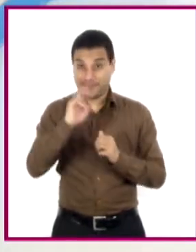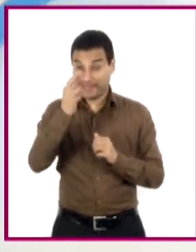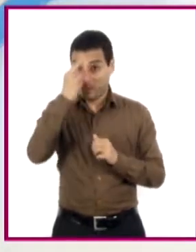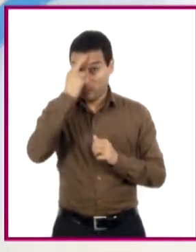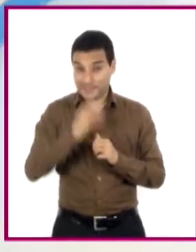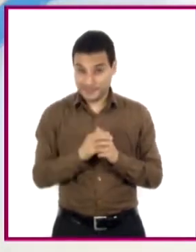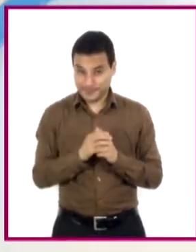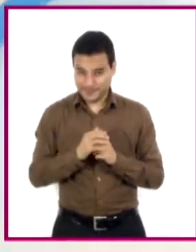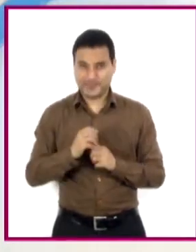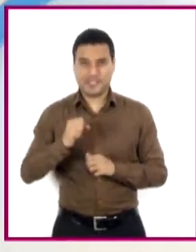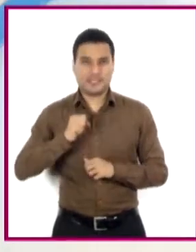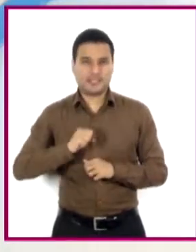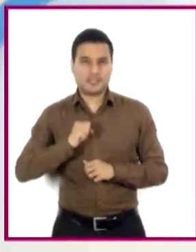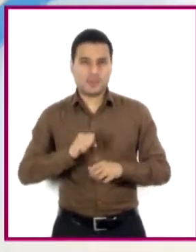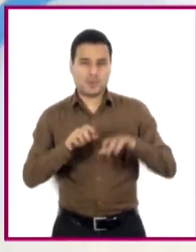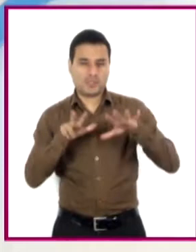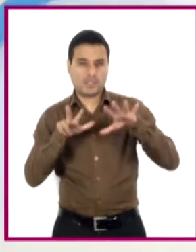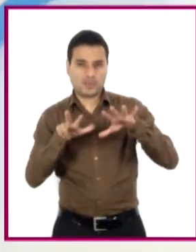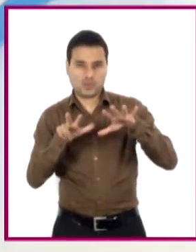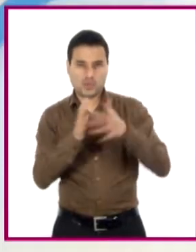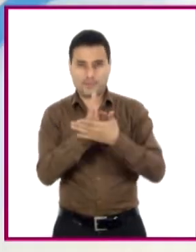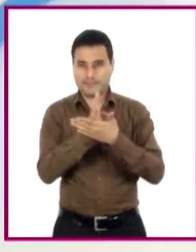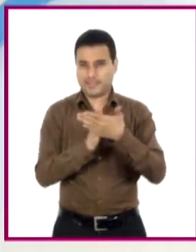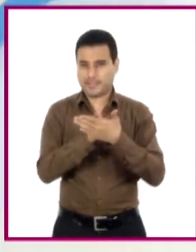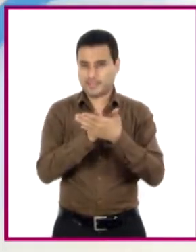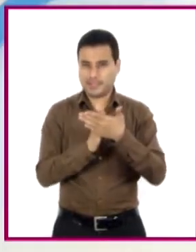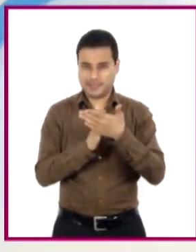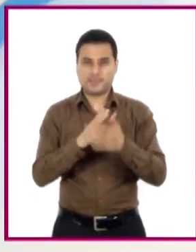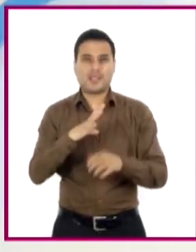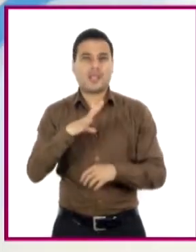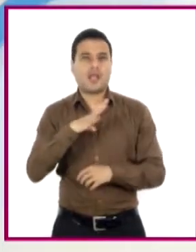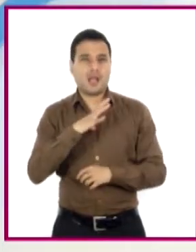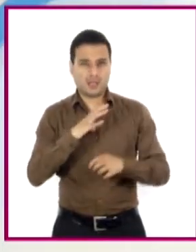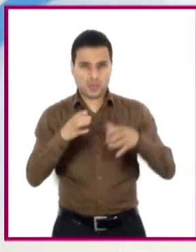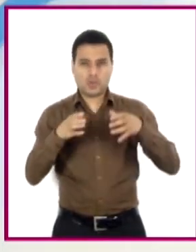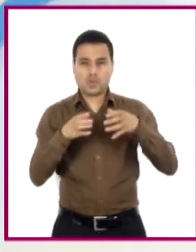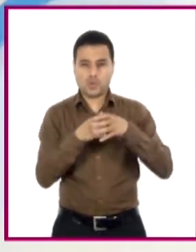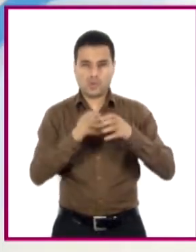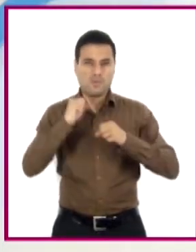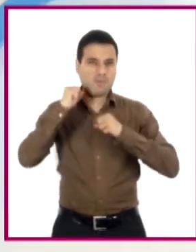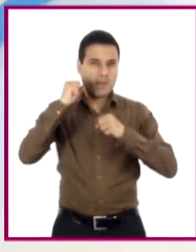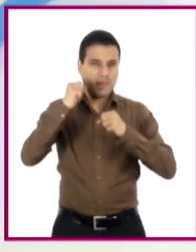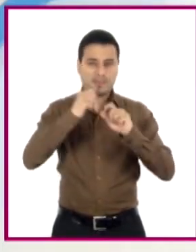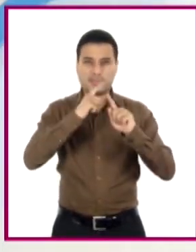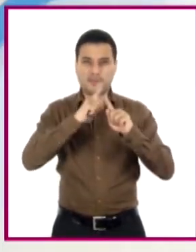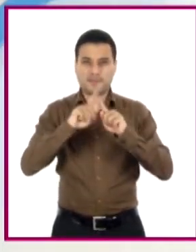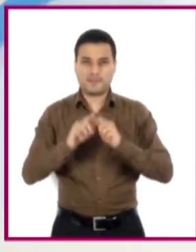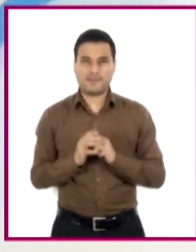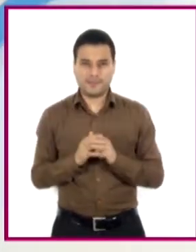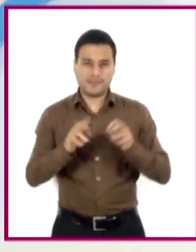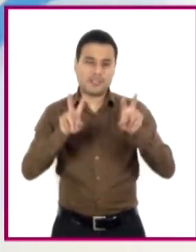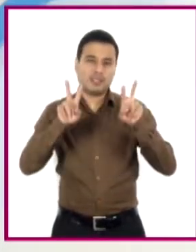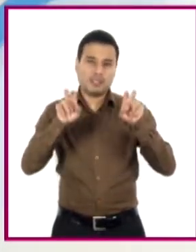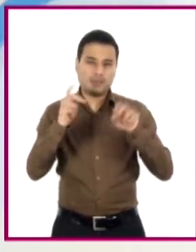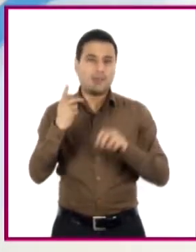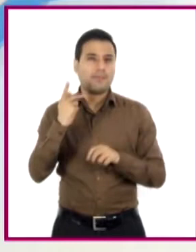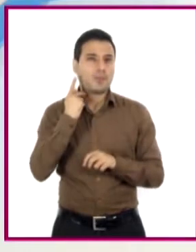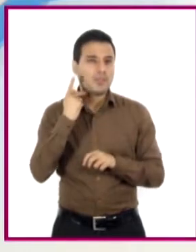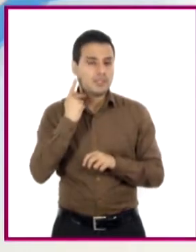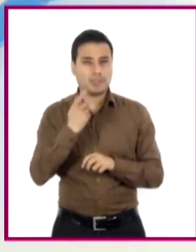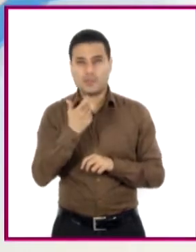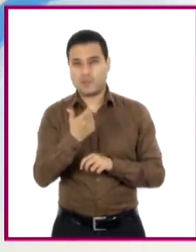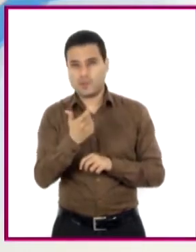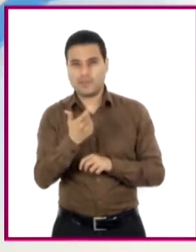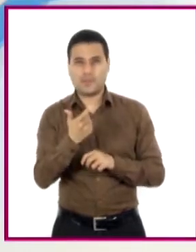hacia mediados del siglo XVIII ocurrieron distintos movimientos relacionados con los ámbitos político,